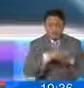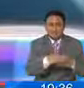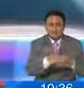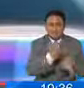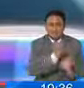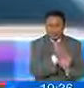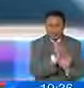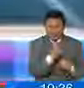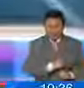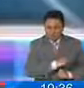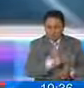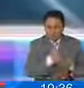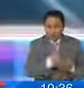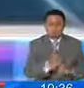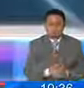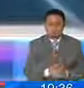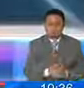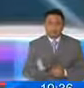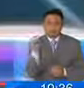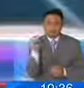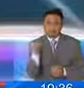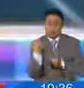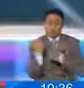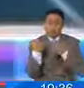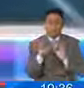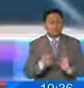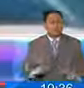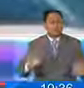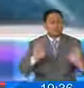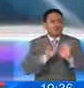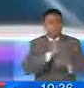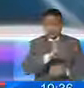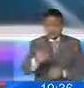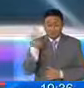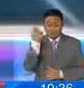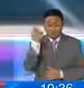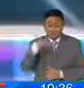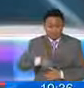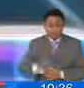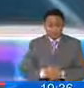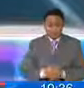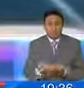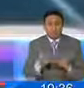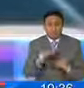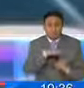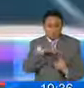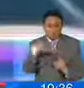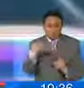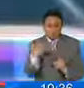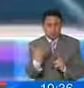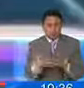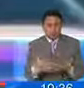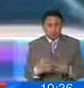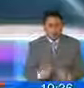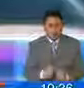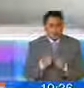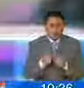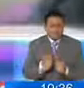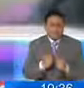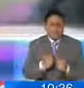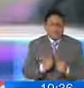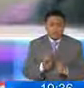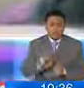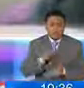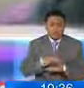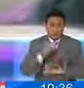psicológica, para la adolescente es muy importante, el que ella sepa que en la situación que se ha enfrentado, que es fuerte para su edad,